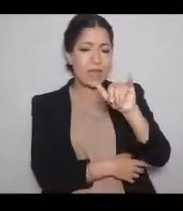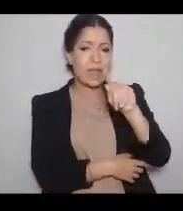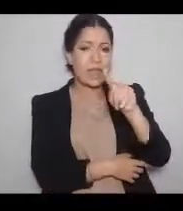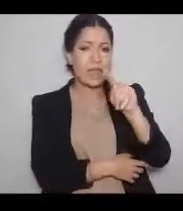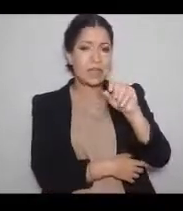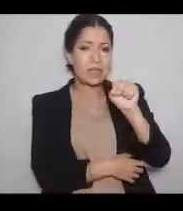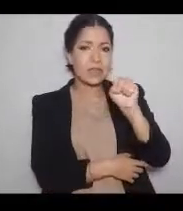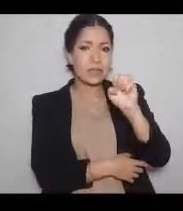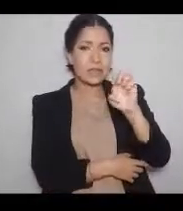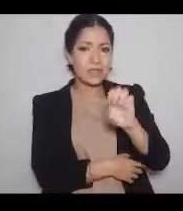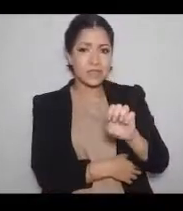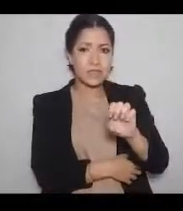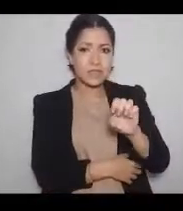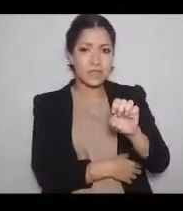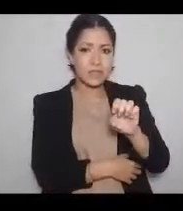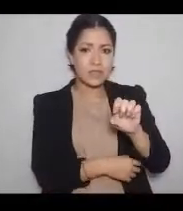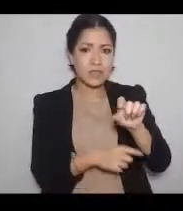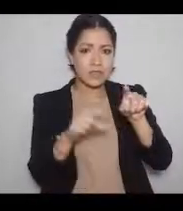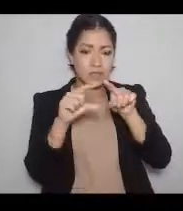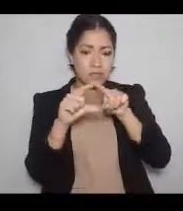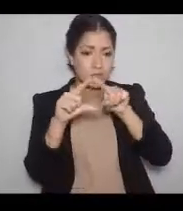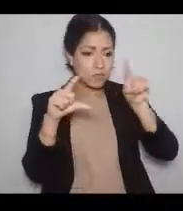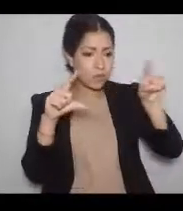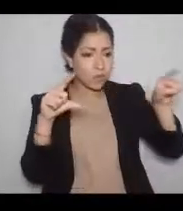La armonía absoluta